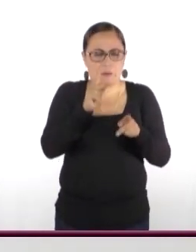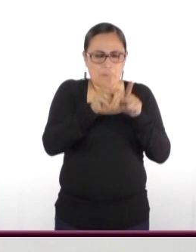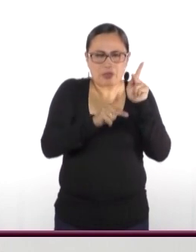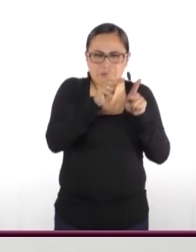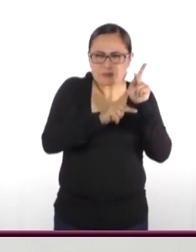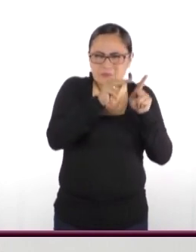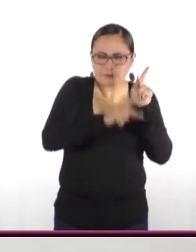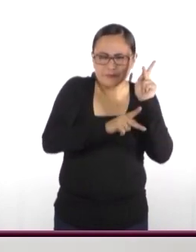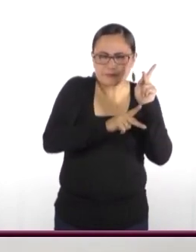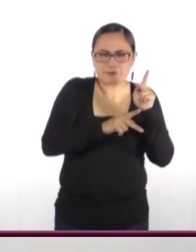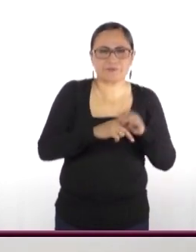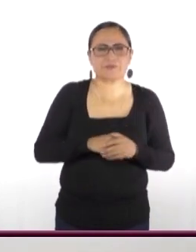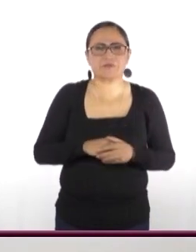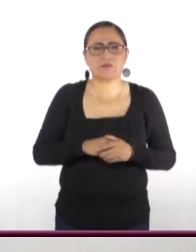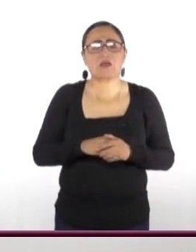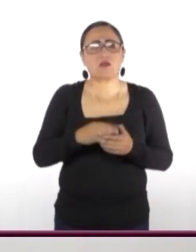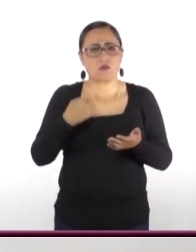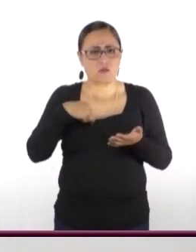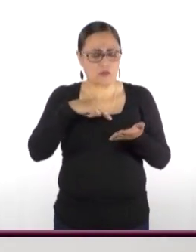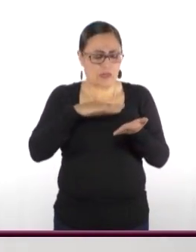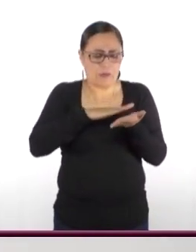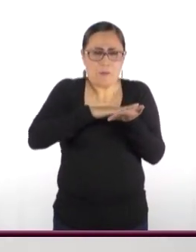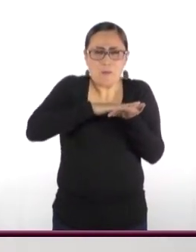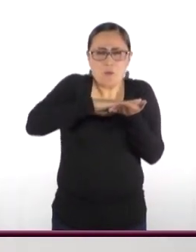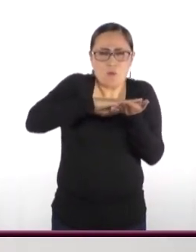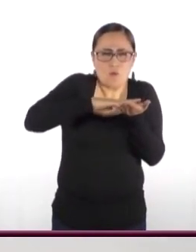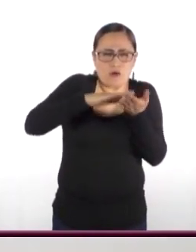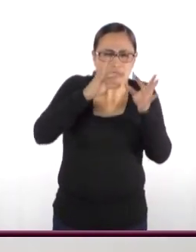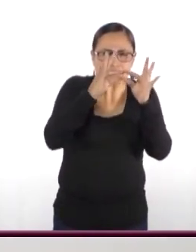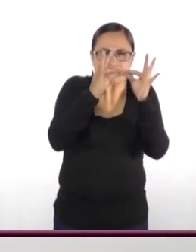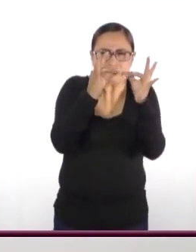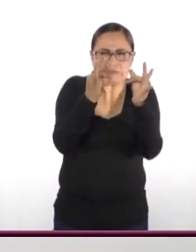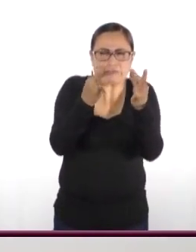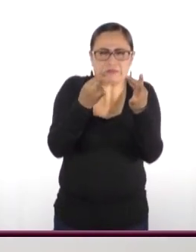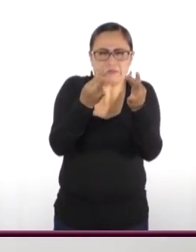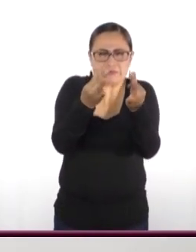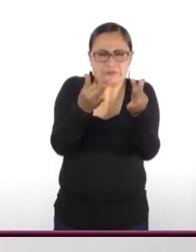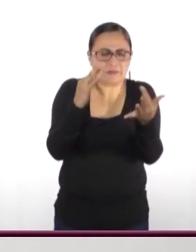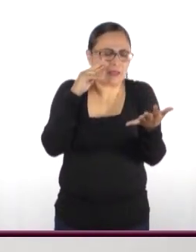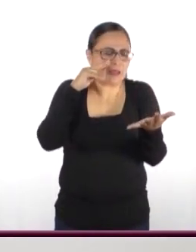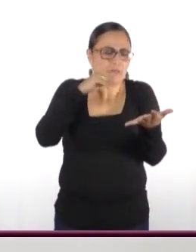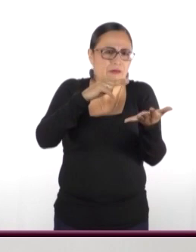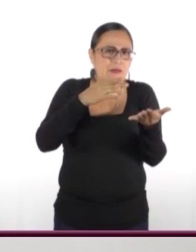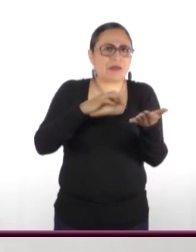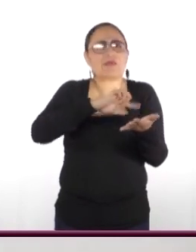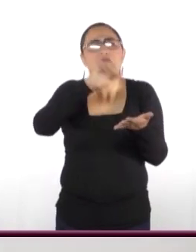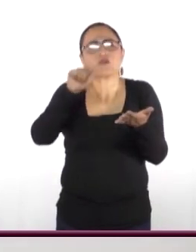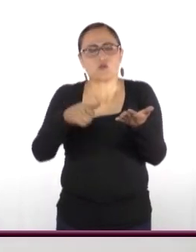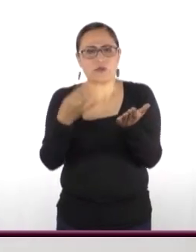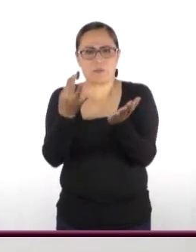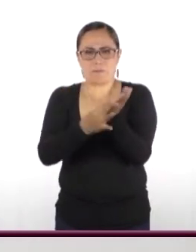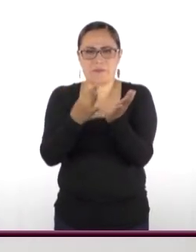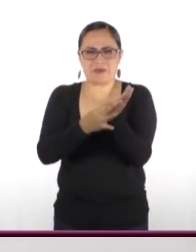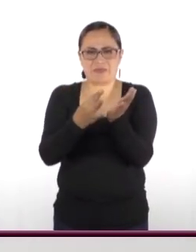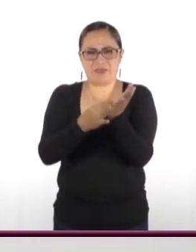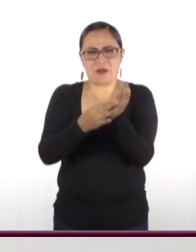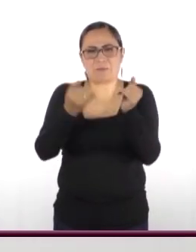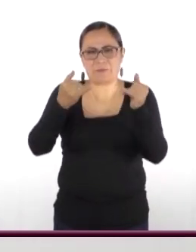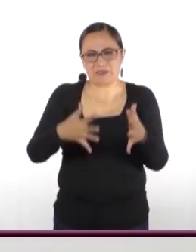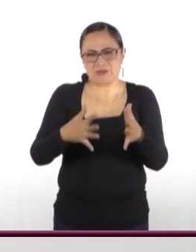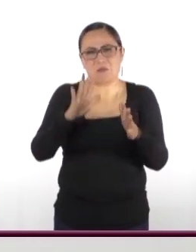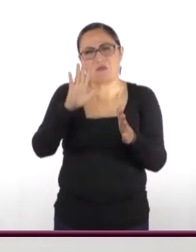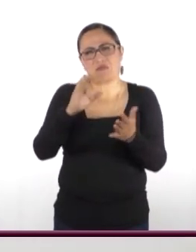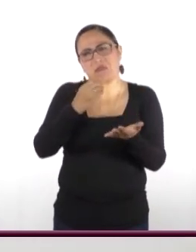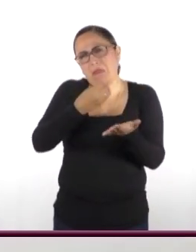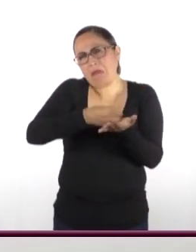esta estructura. Una vez que tenemos esta muestra que es lo más delgadita posible, por lo regular se recubre con algún